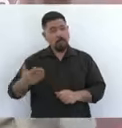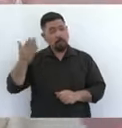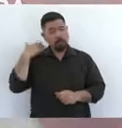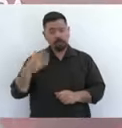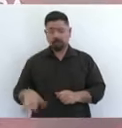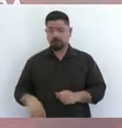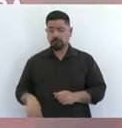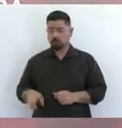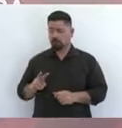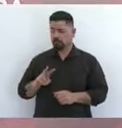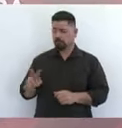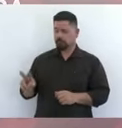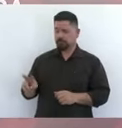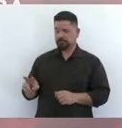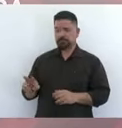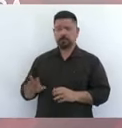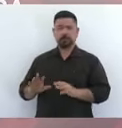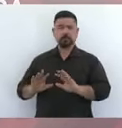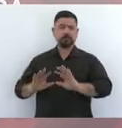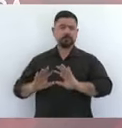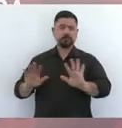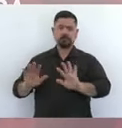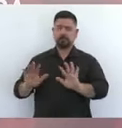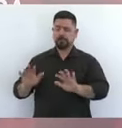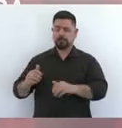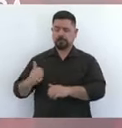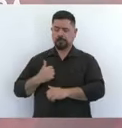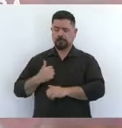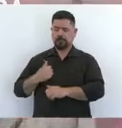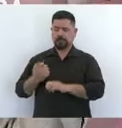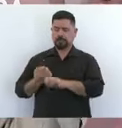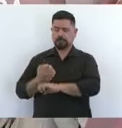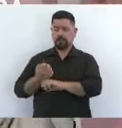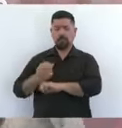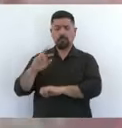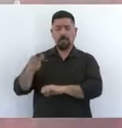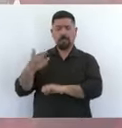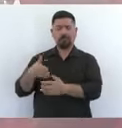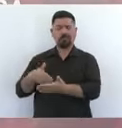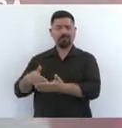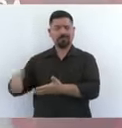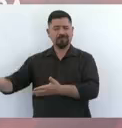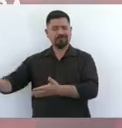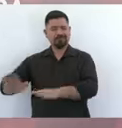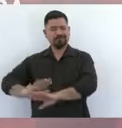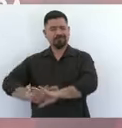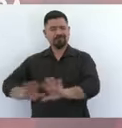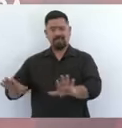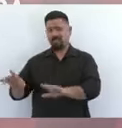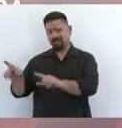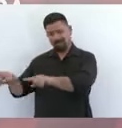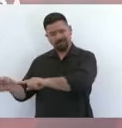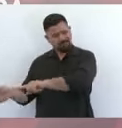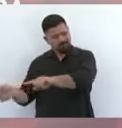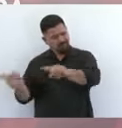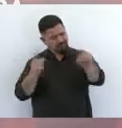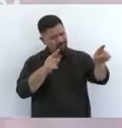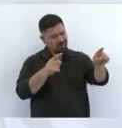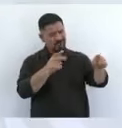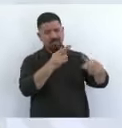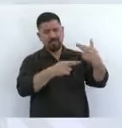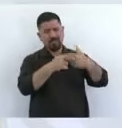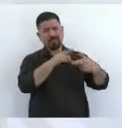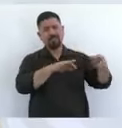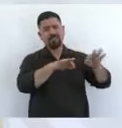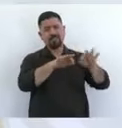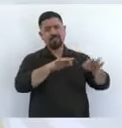Decidimos eliminar el Estado Mayor Presidencial. Todos esos elementos están en la Secretaría de la Defensa para